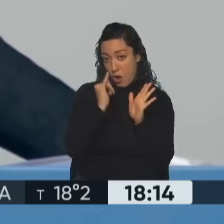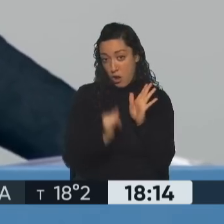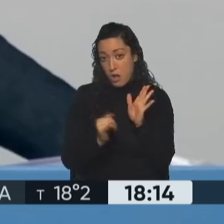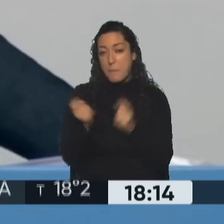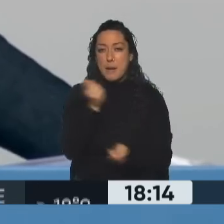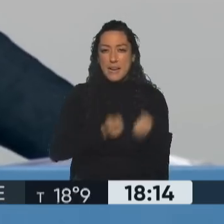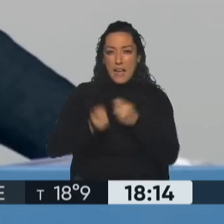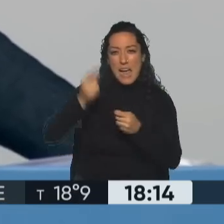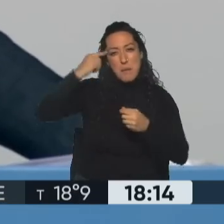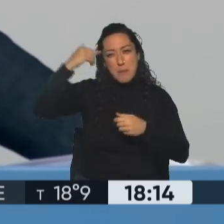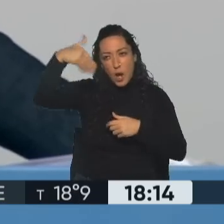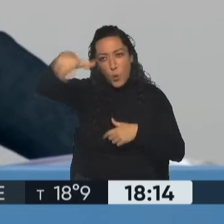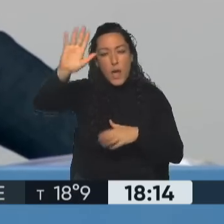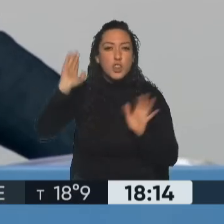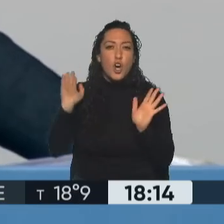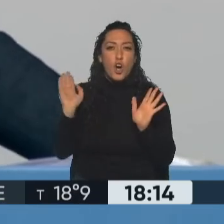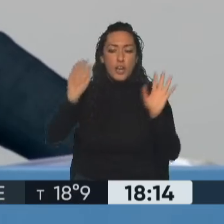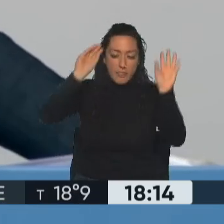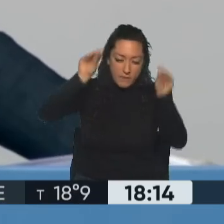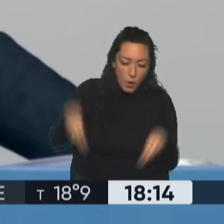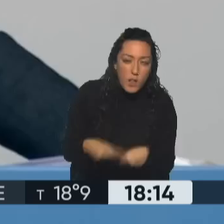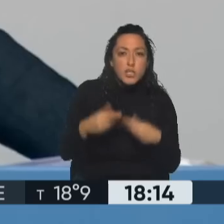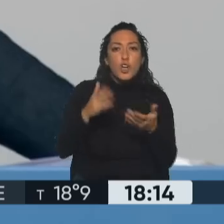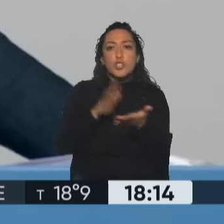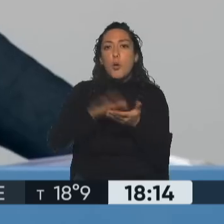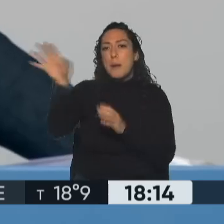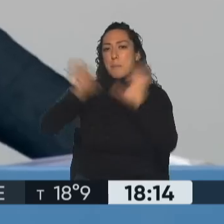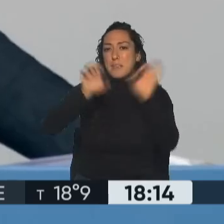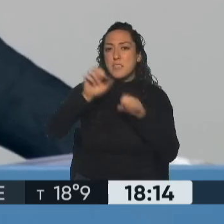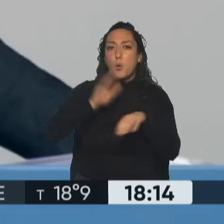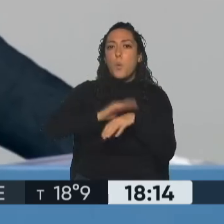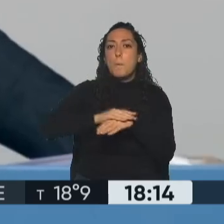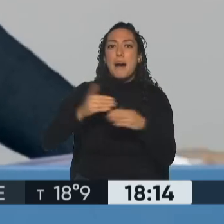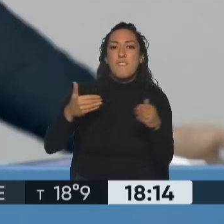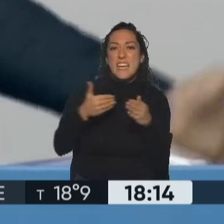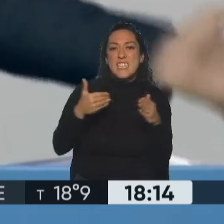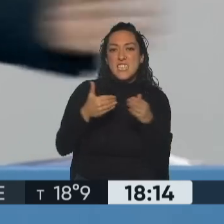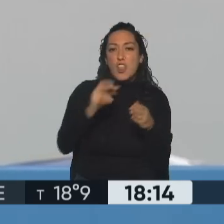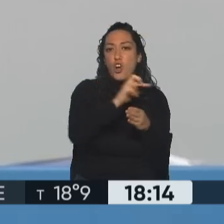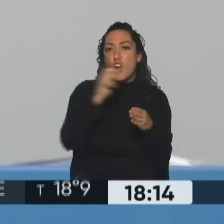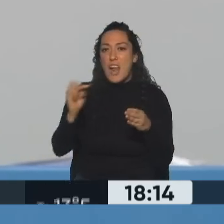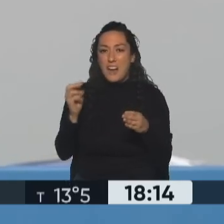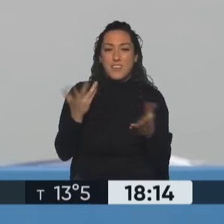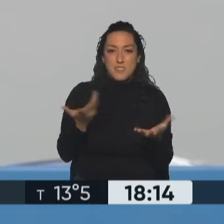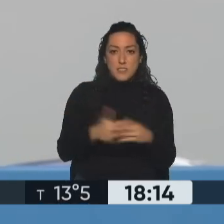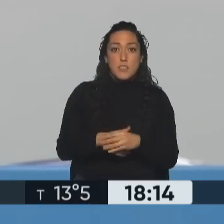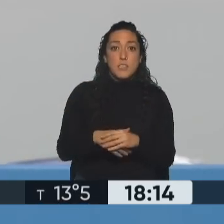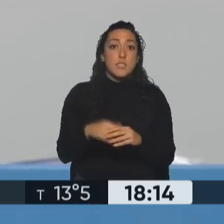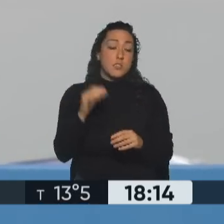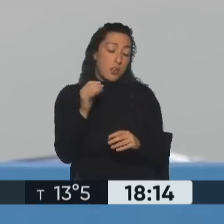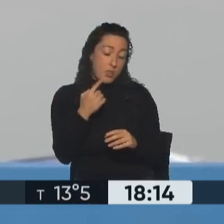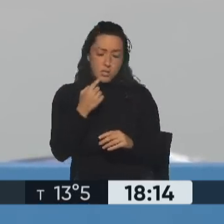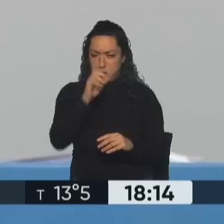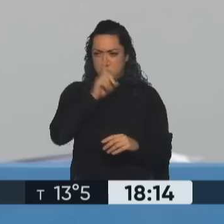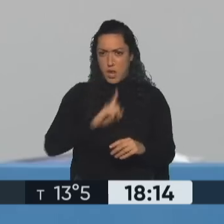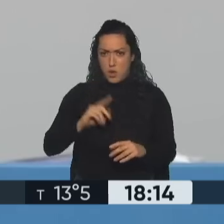maniobras especulatorias, defraudatorias en materia de importaciones por la brecha. No, lo que pasa es que cuando hay una brecha, decía, pero